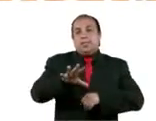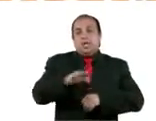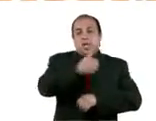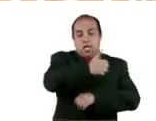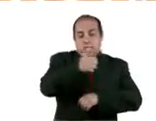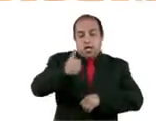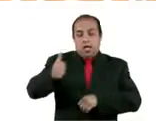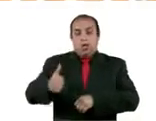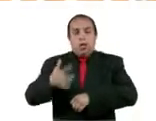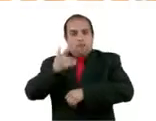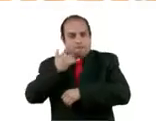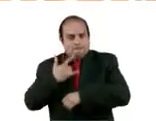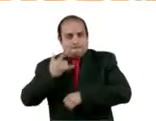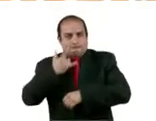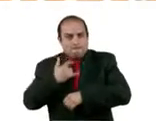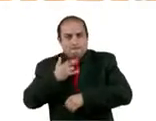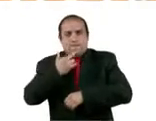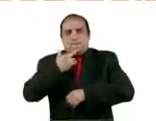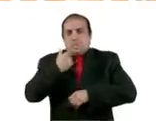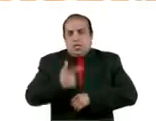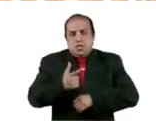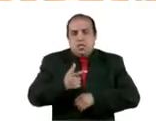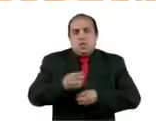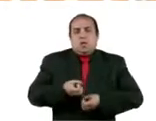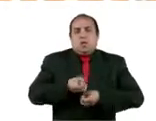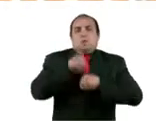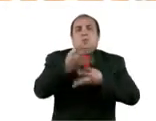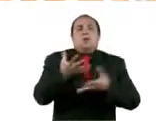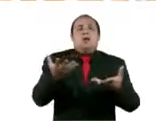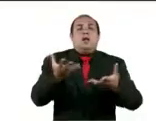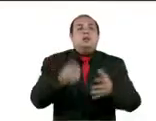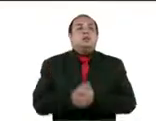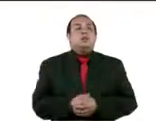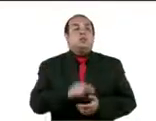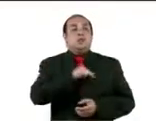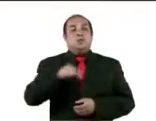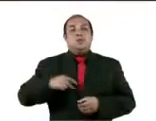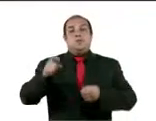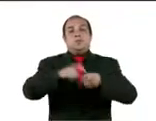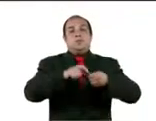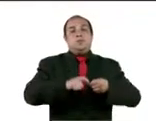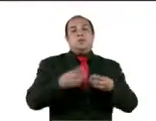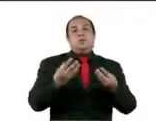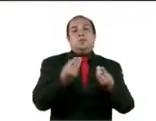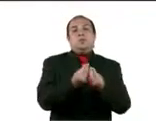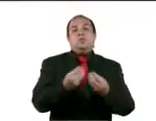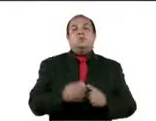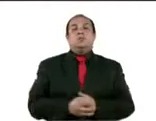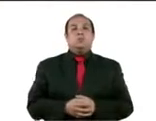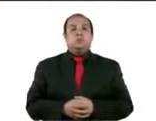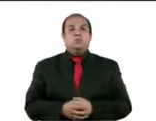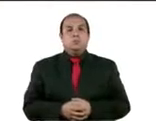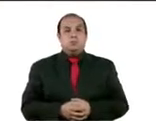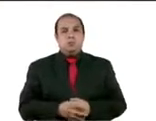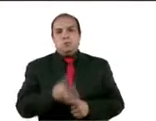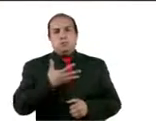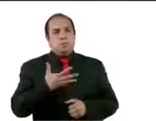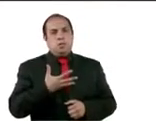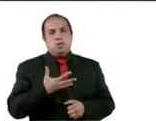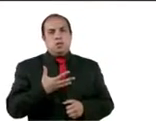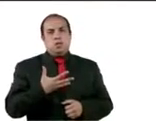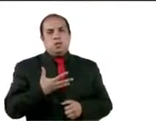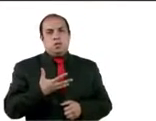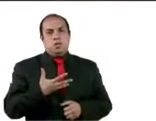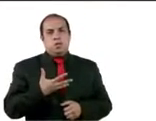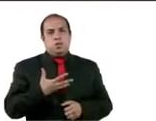quien pone lo mejor que sabe hacer y lo sumamos en conjunto. Y nada más, ¿no están viendo una sobrecarga de